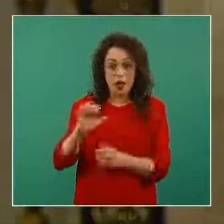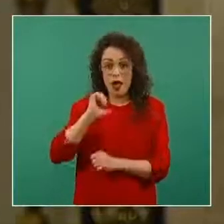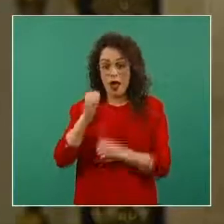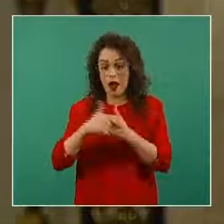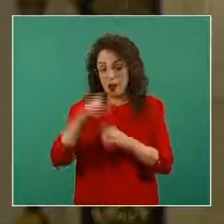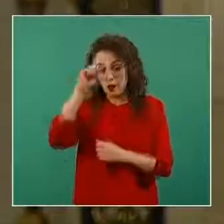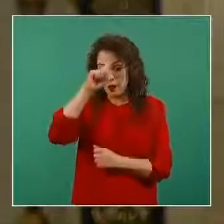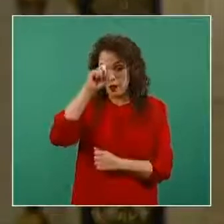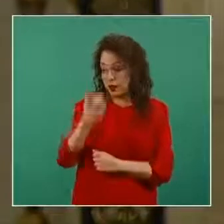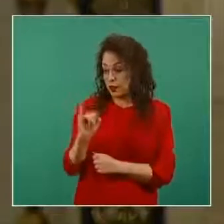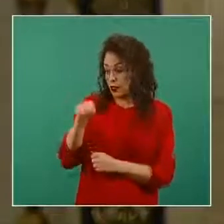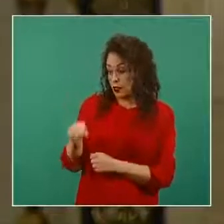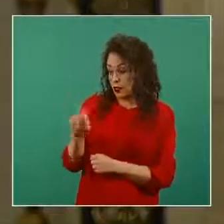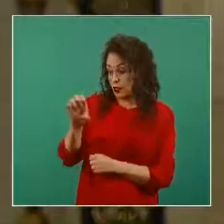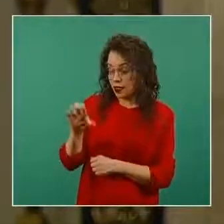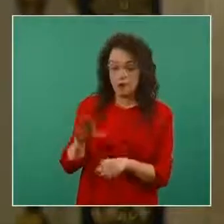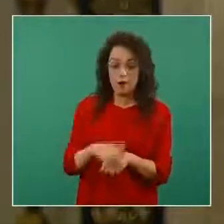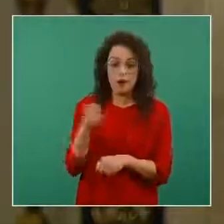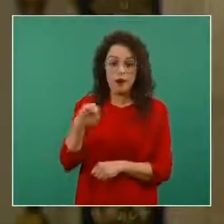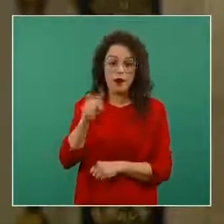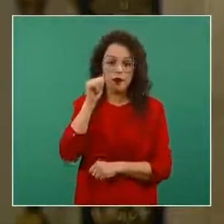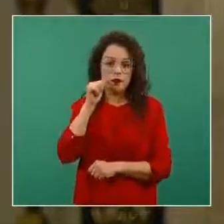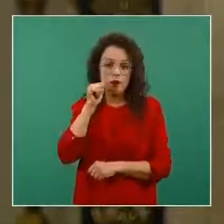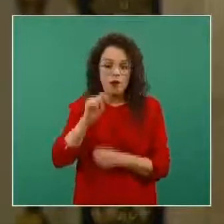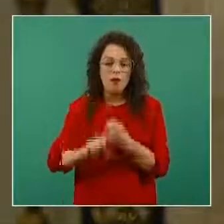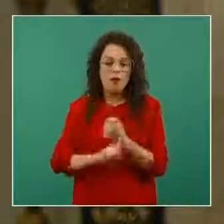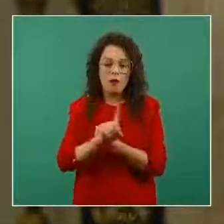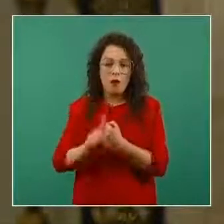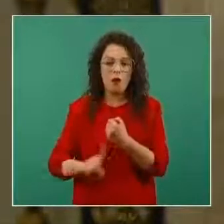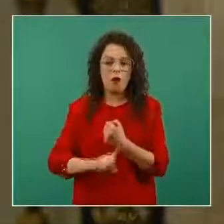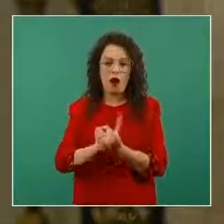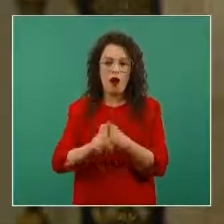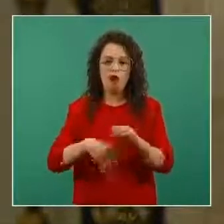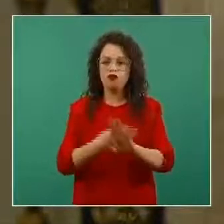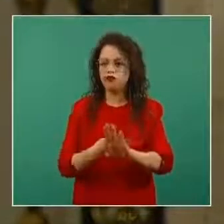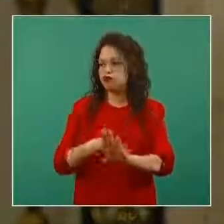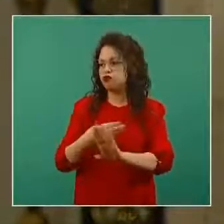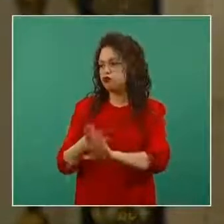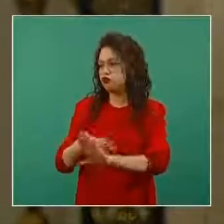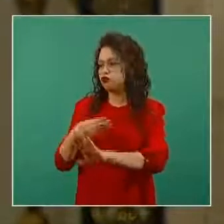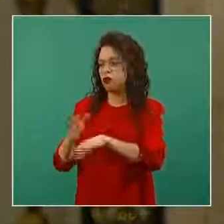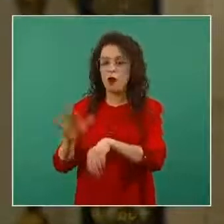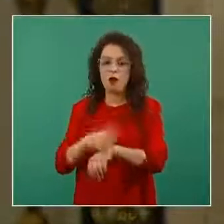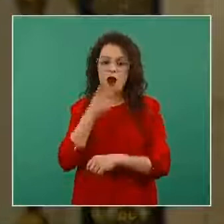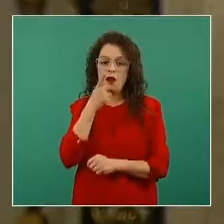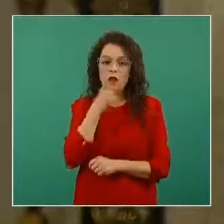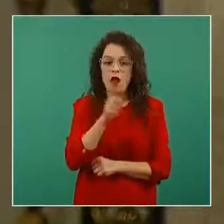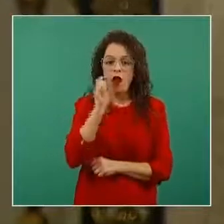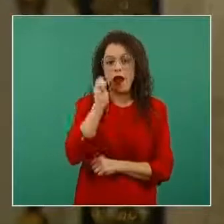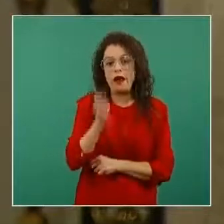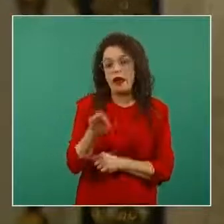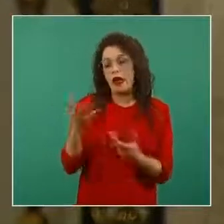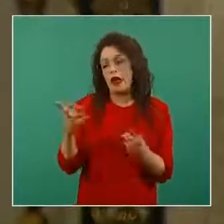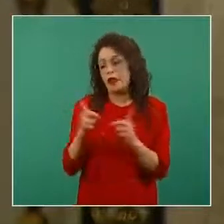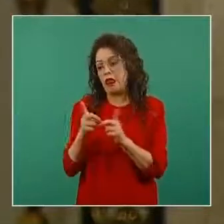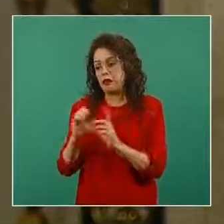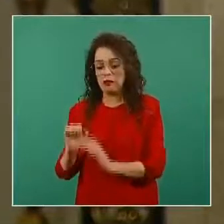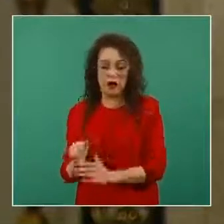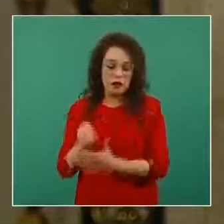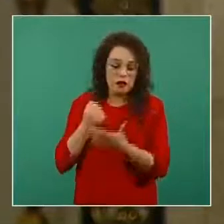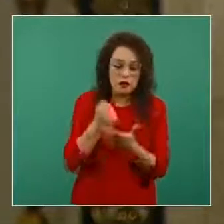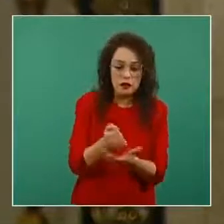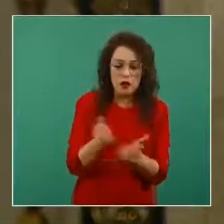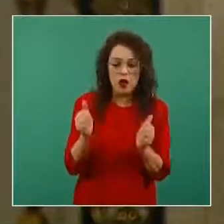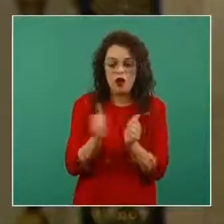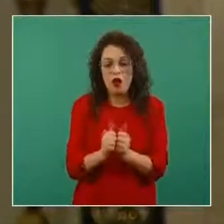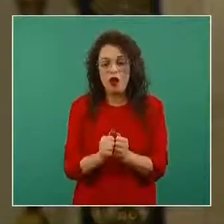sabe que pues allí luego empiezan los ataques de que se están entregando despensas con frijol, con